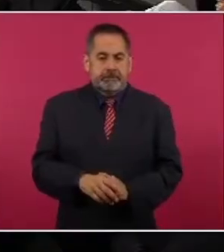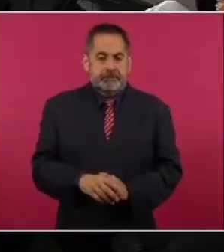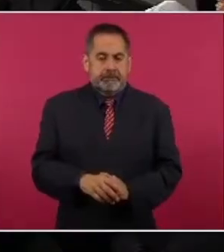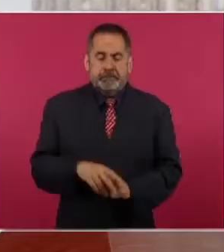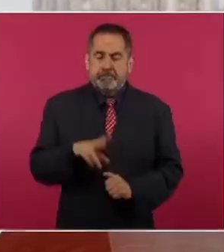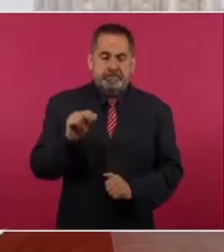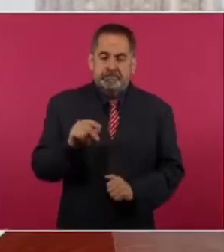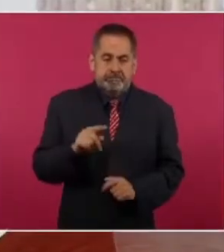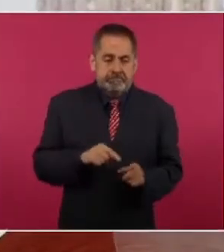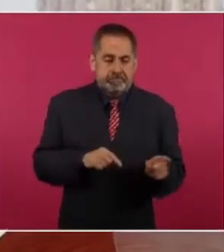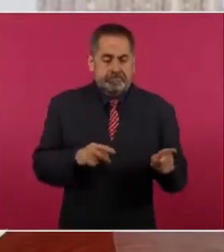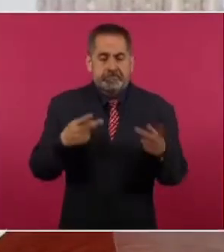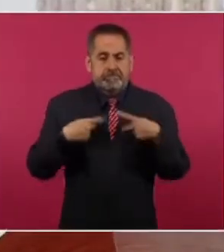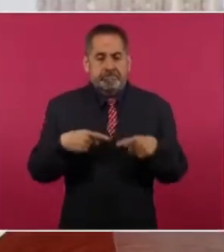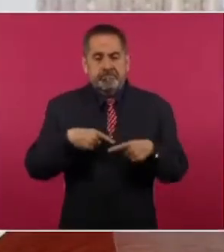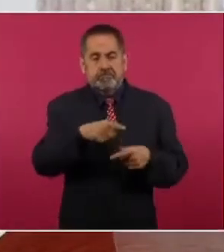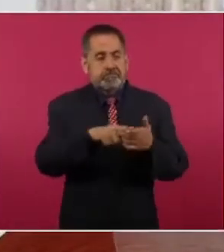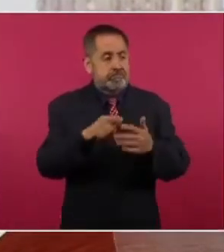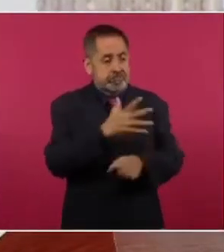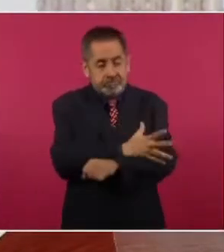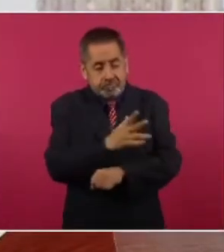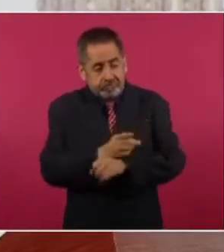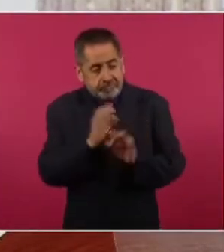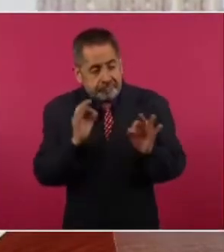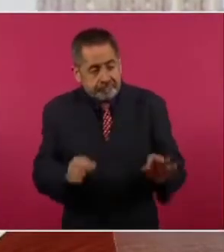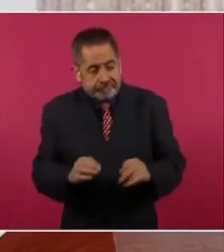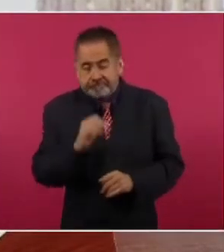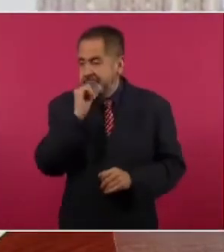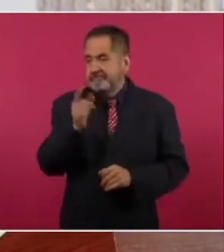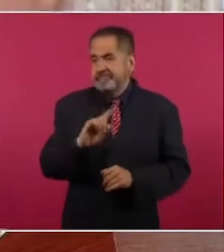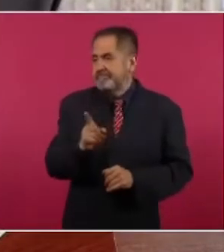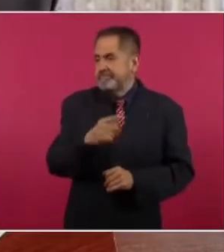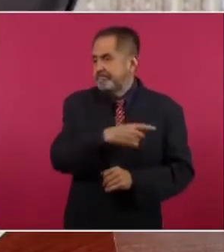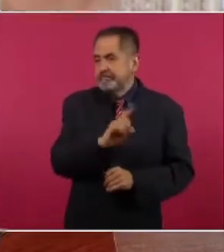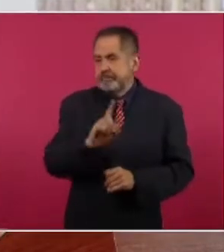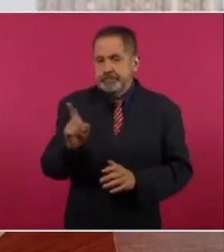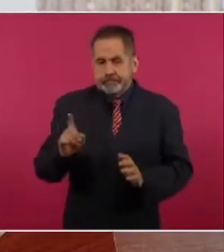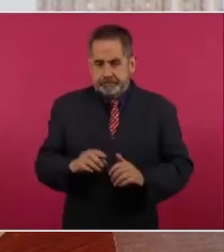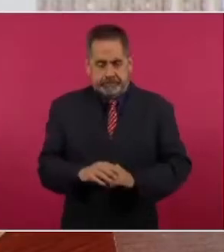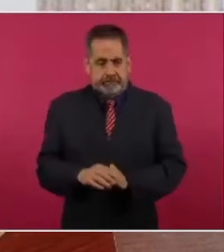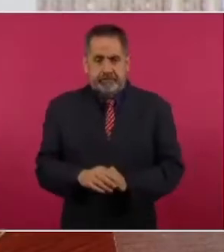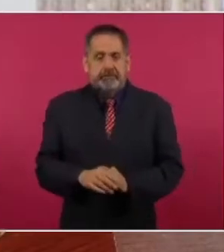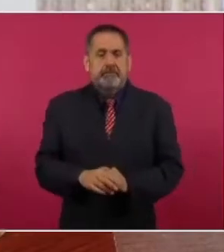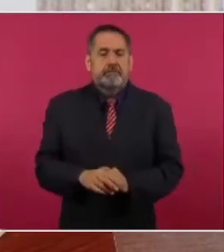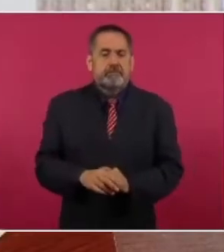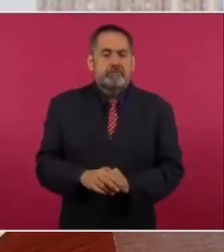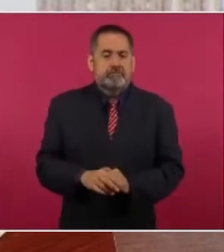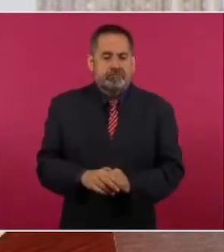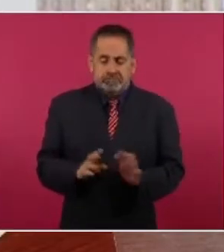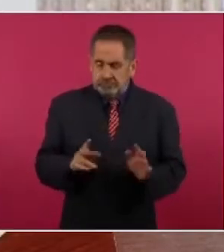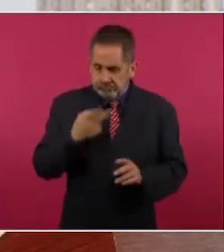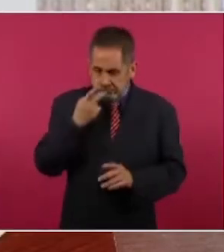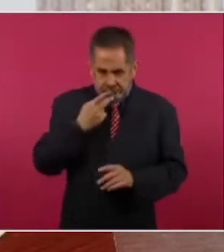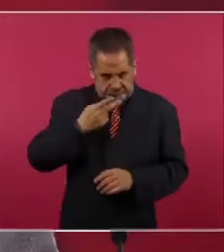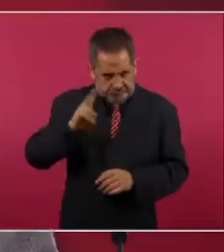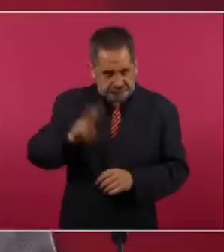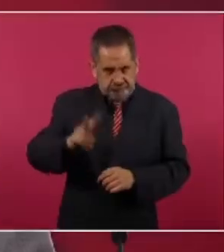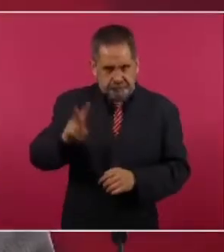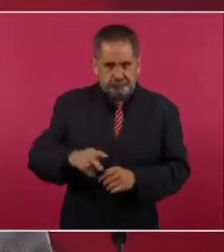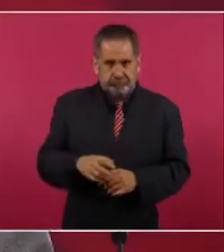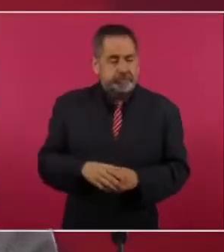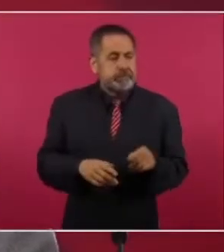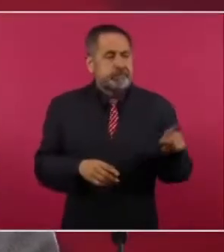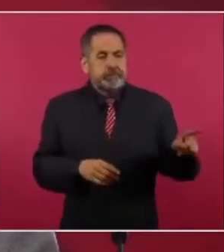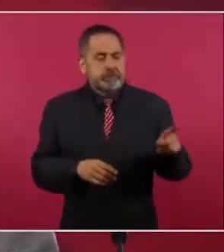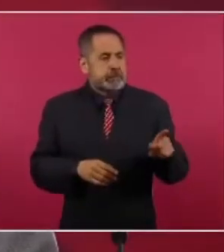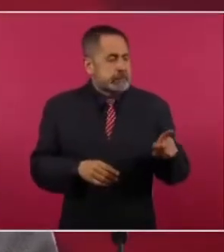son gentes caracterizadas por la honestidad. O sea, hablando en plata, no